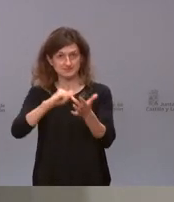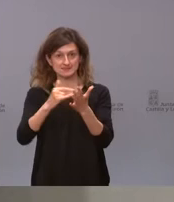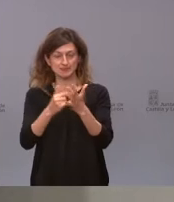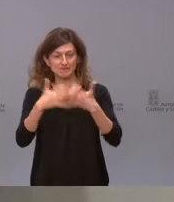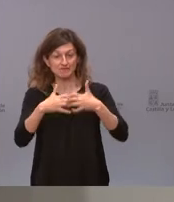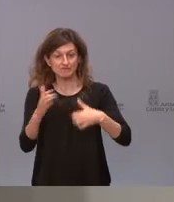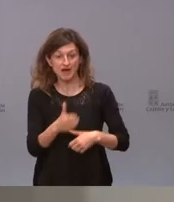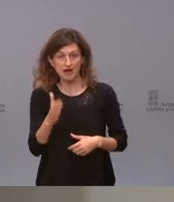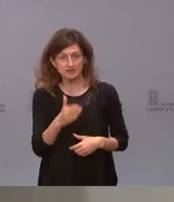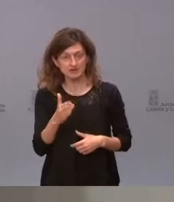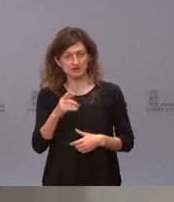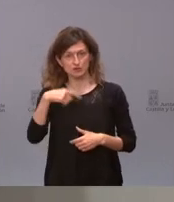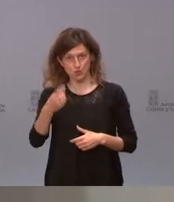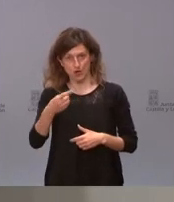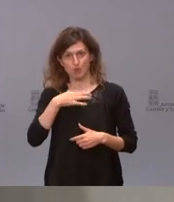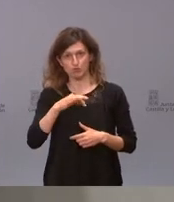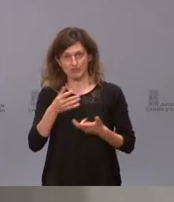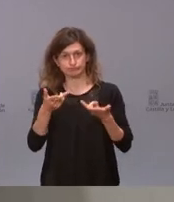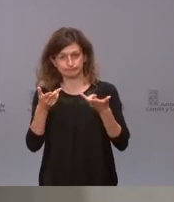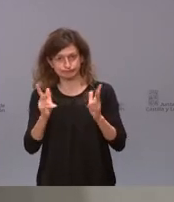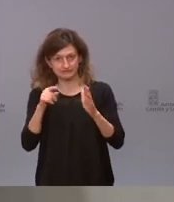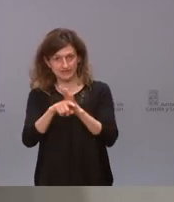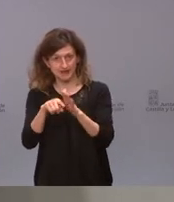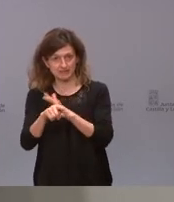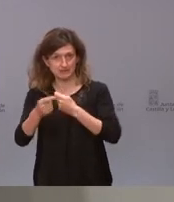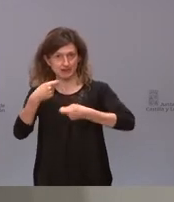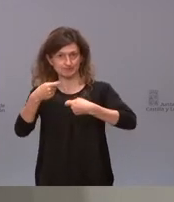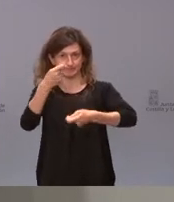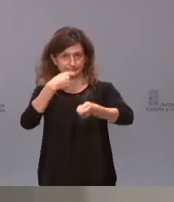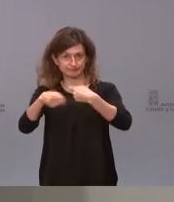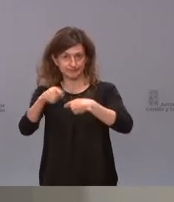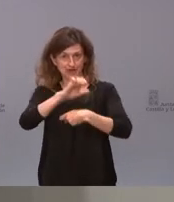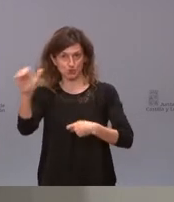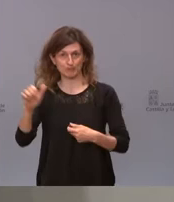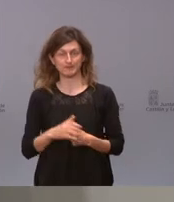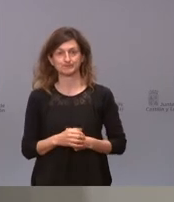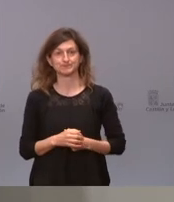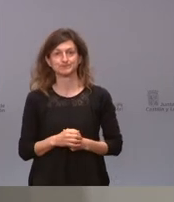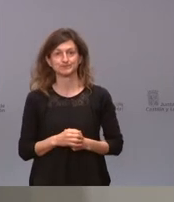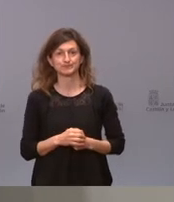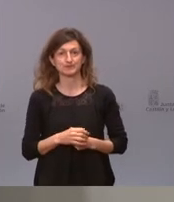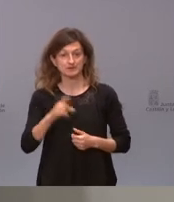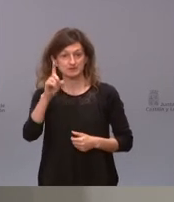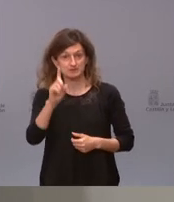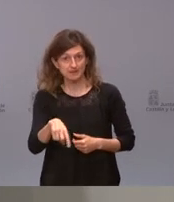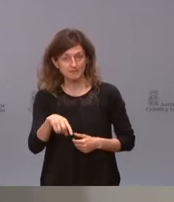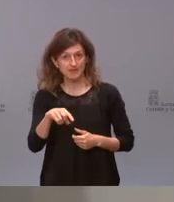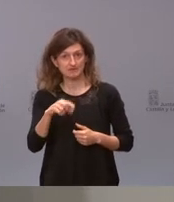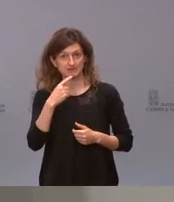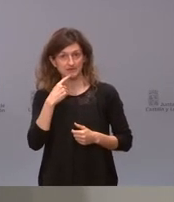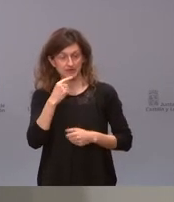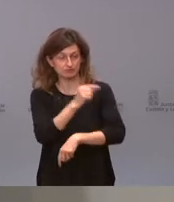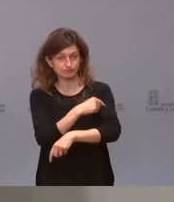fabricación no se podrá iniciar los trámites para su comercialización también se había encomendado a la ponencia de